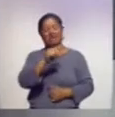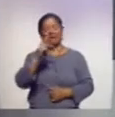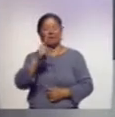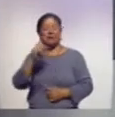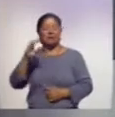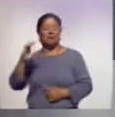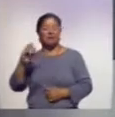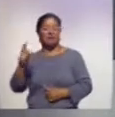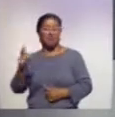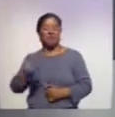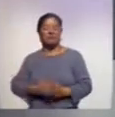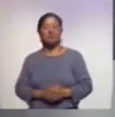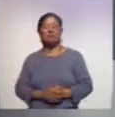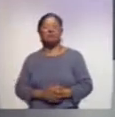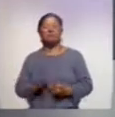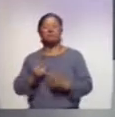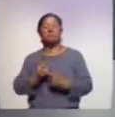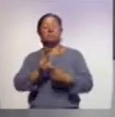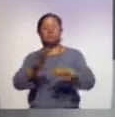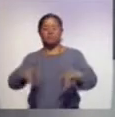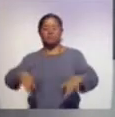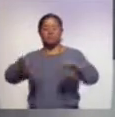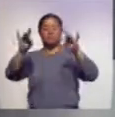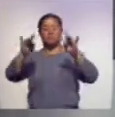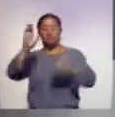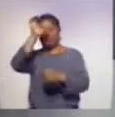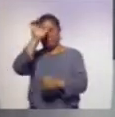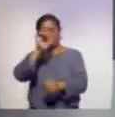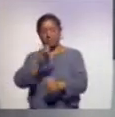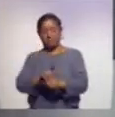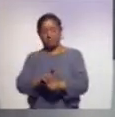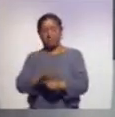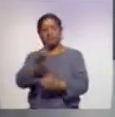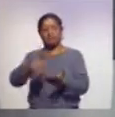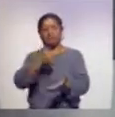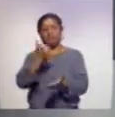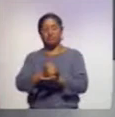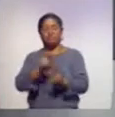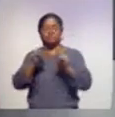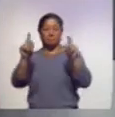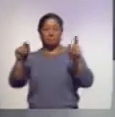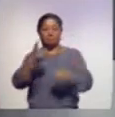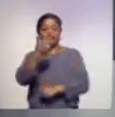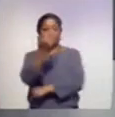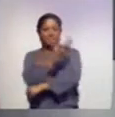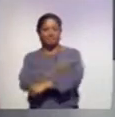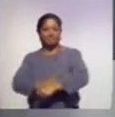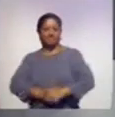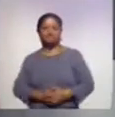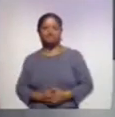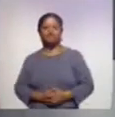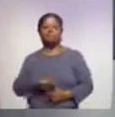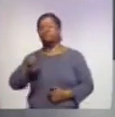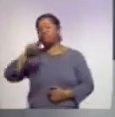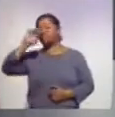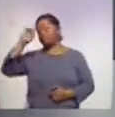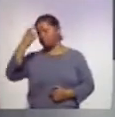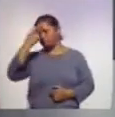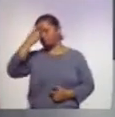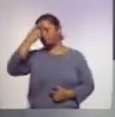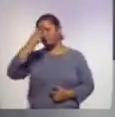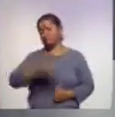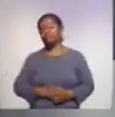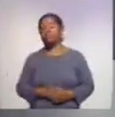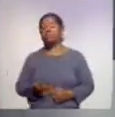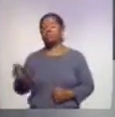se presentará en Palacio de Cultura en la ciudad de Tlaxcala a las 6 de la tarde. Recuerde usted que el cupo